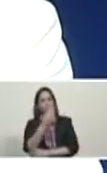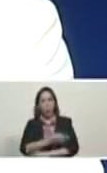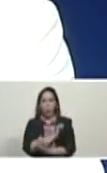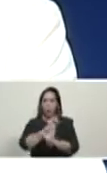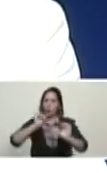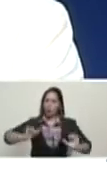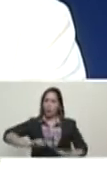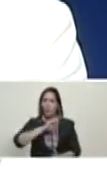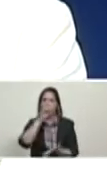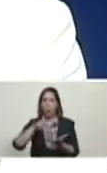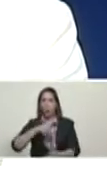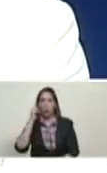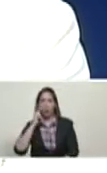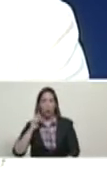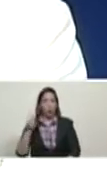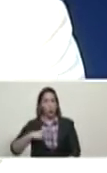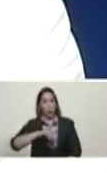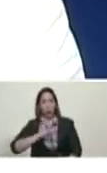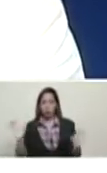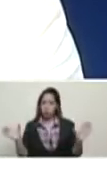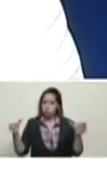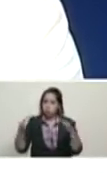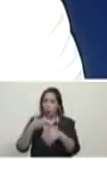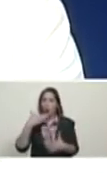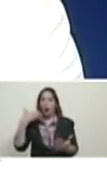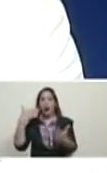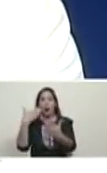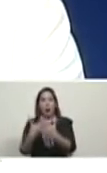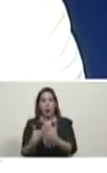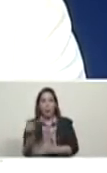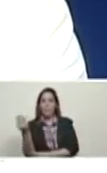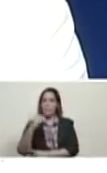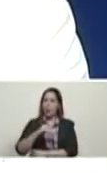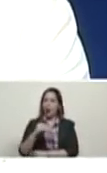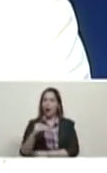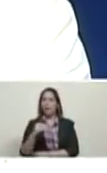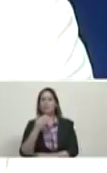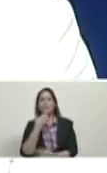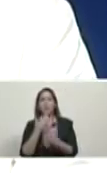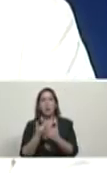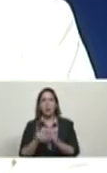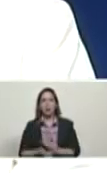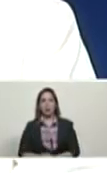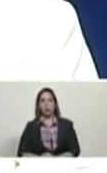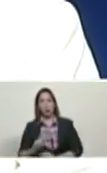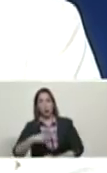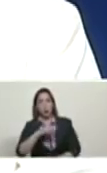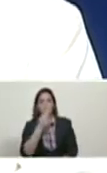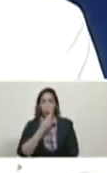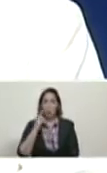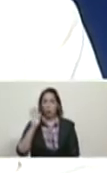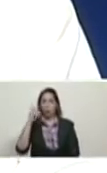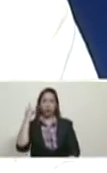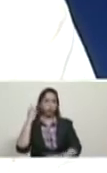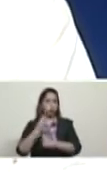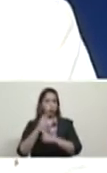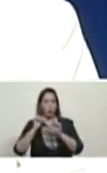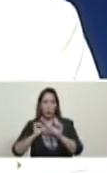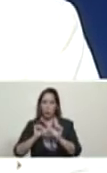Bolivariana nos hemos reunido para agradecer más que para pedir y para comprometernos en continuar